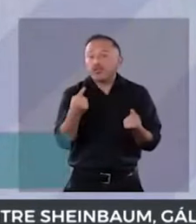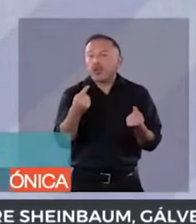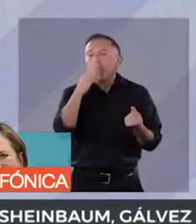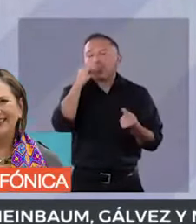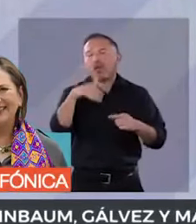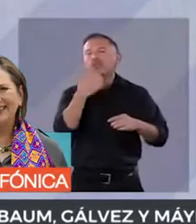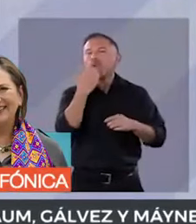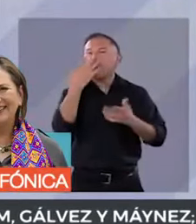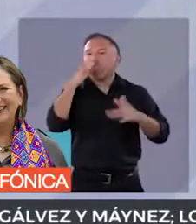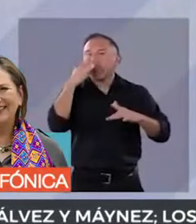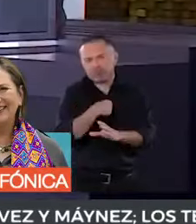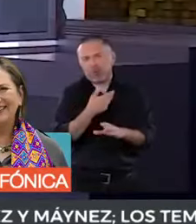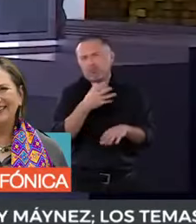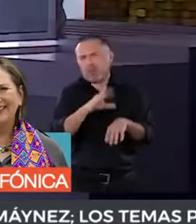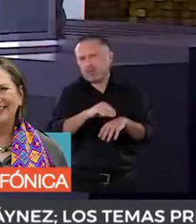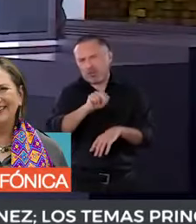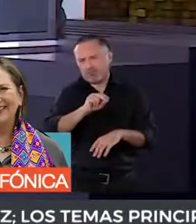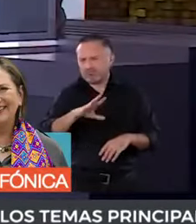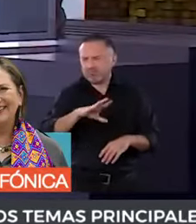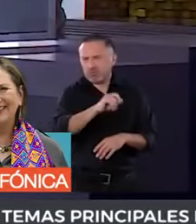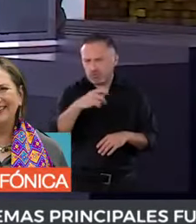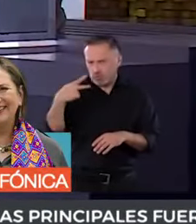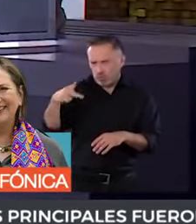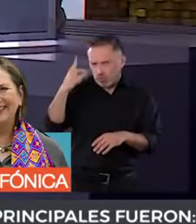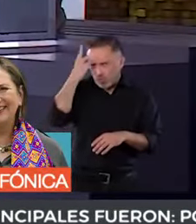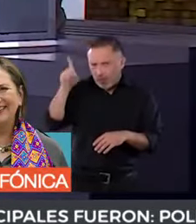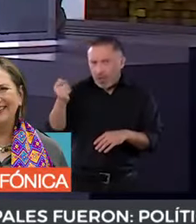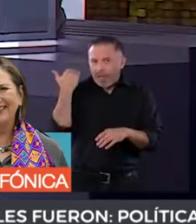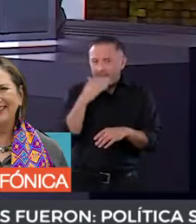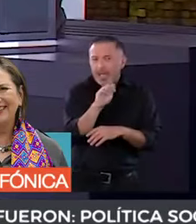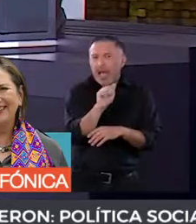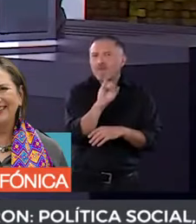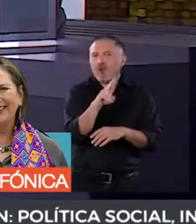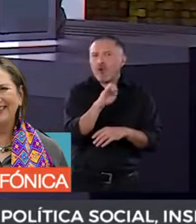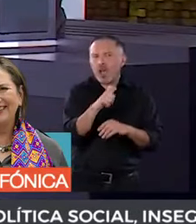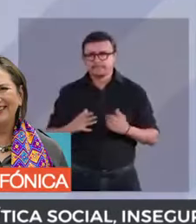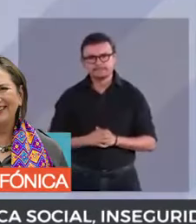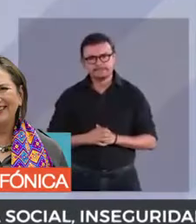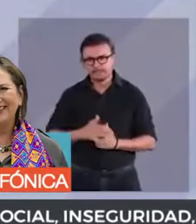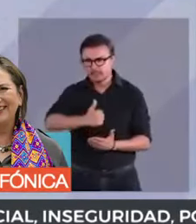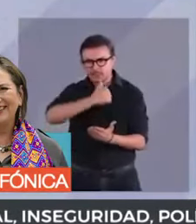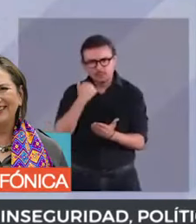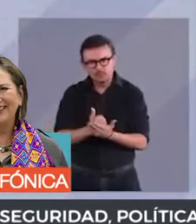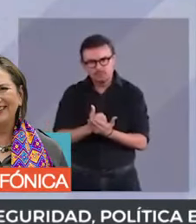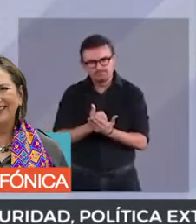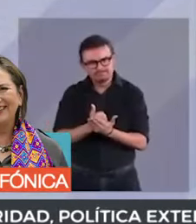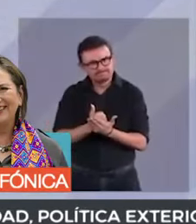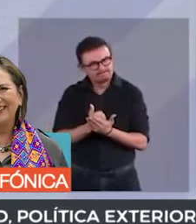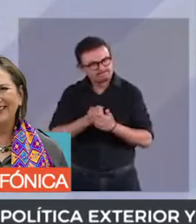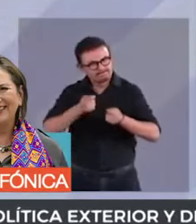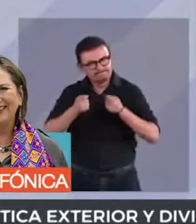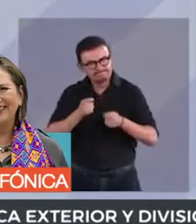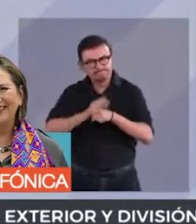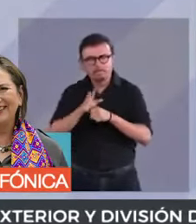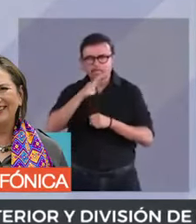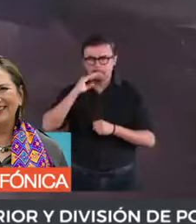de científicos que hicieron el documento sobre que se pudieron haber evitado la muerte de 300,000 personas. Es claro que la Ciudad de México fue la que peor manejó